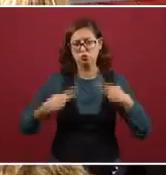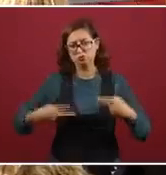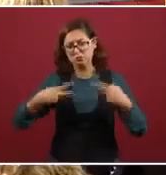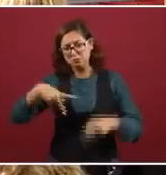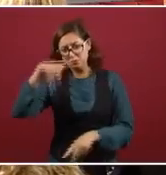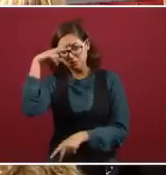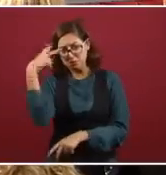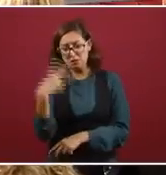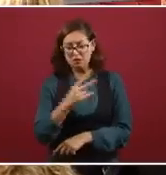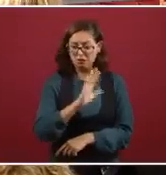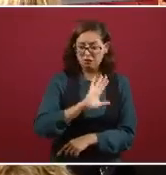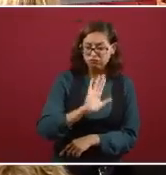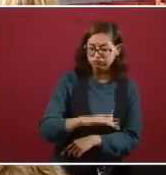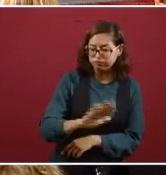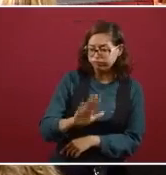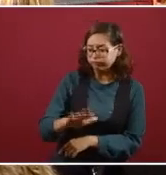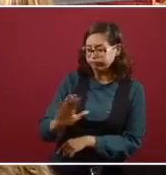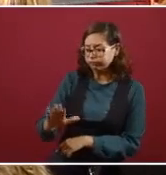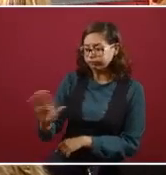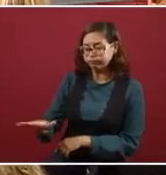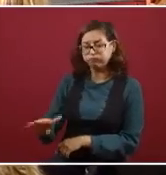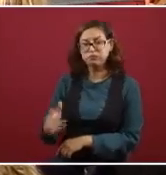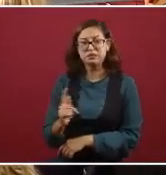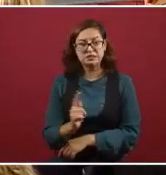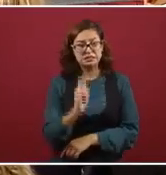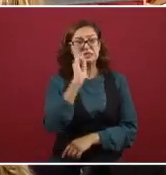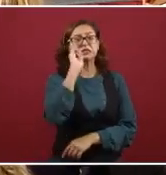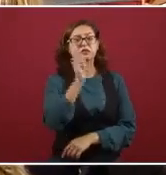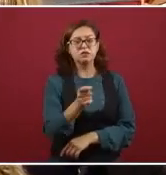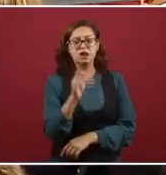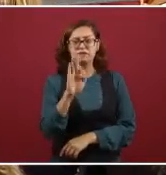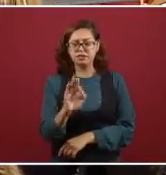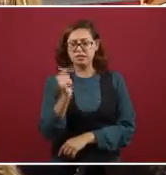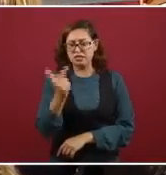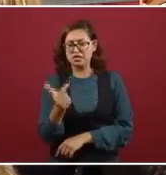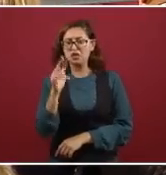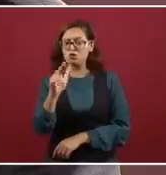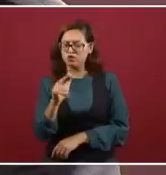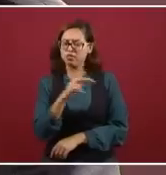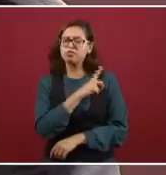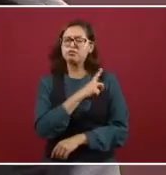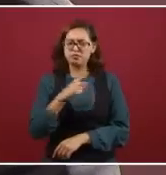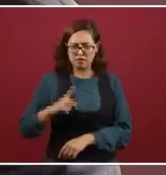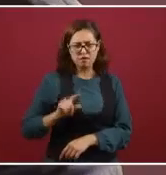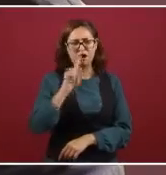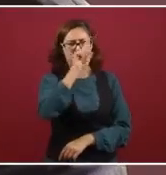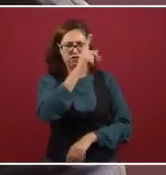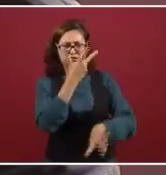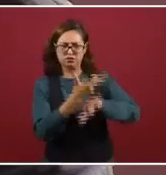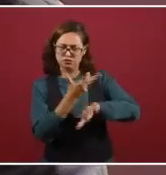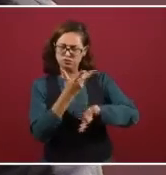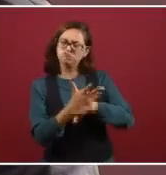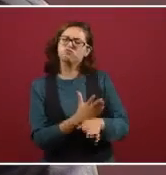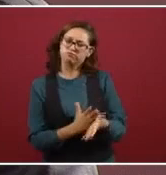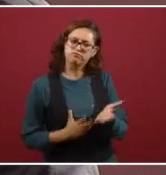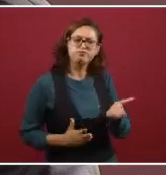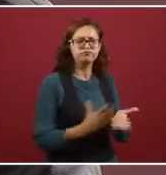busca que la Fiscalía General de la República tenga acceso a las investigaciones y en su momento al juicio correspondiente.